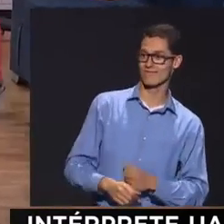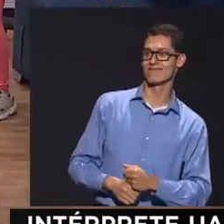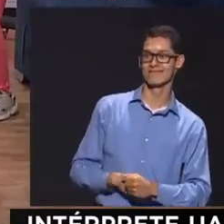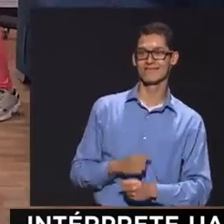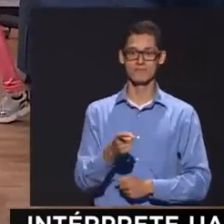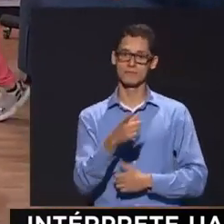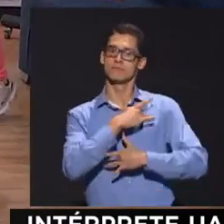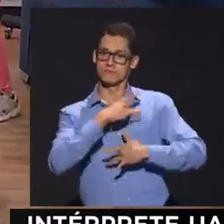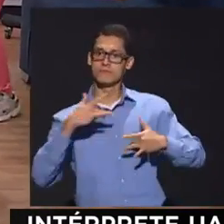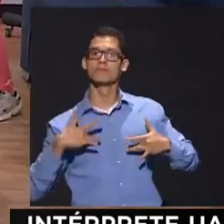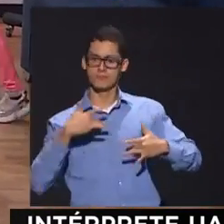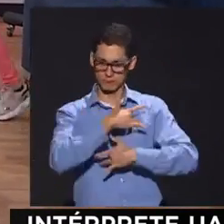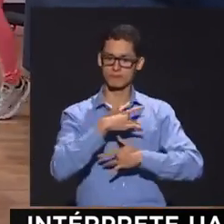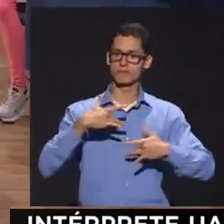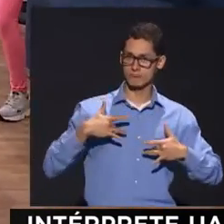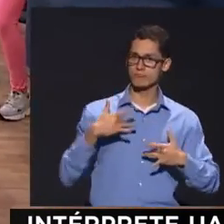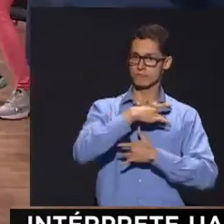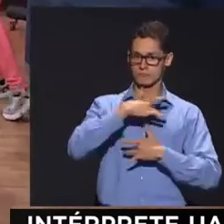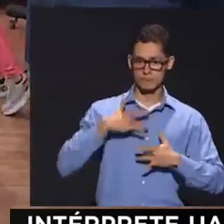david nuevas